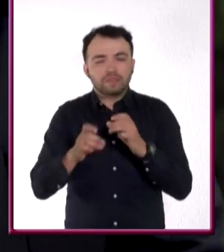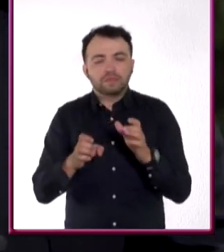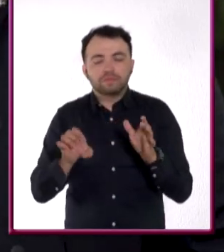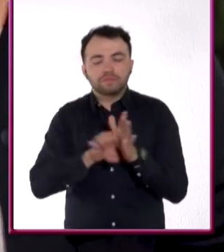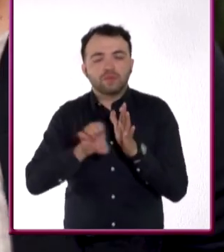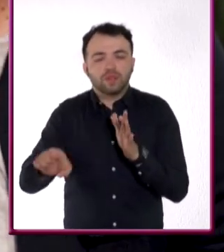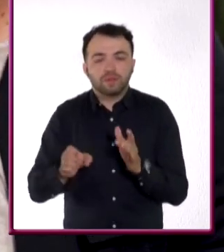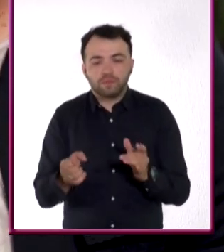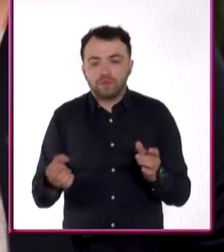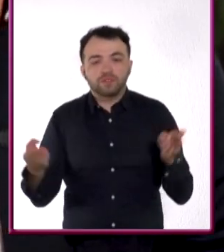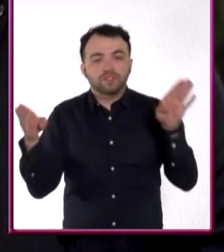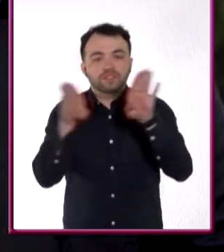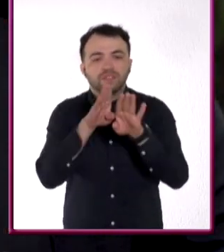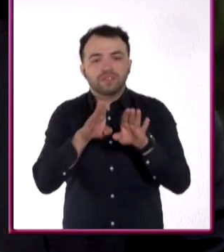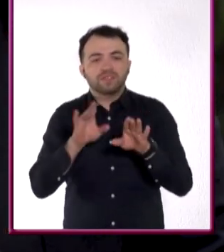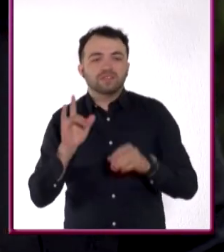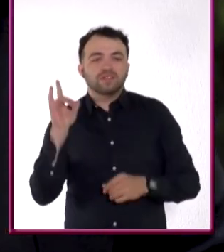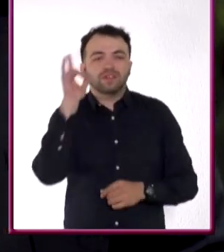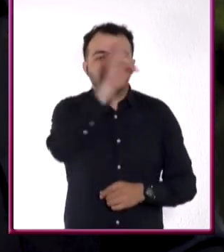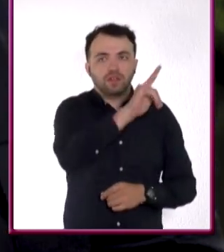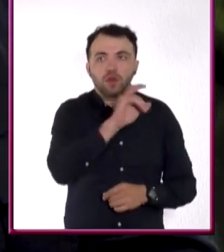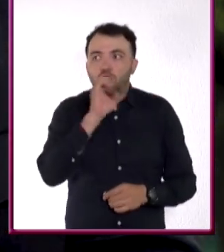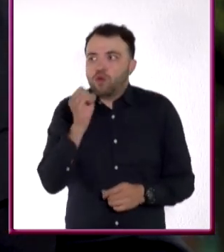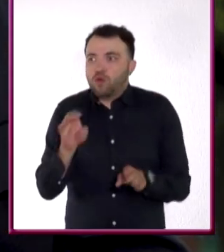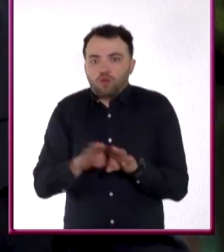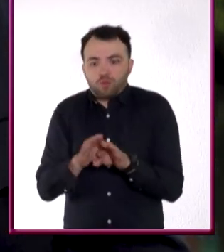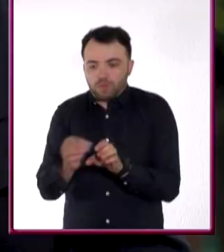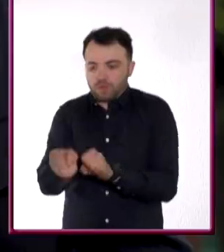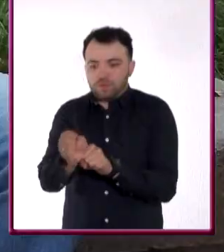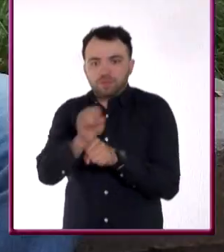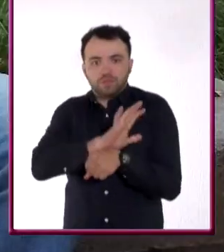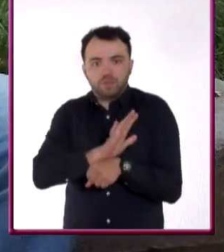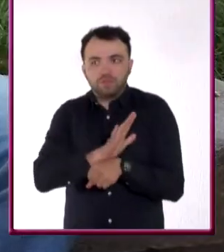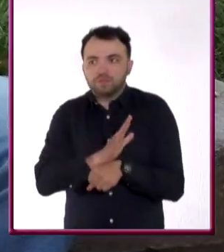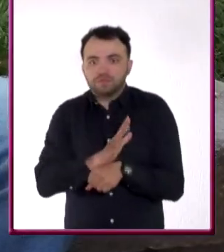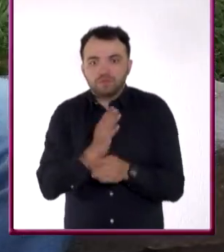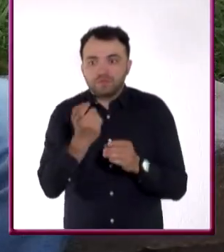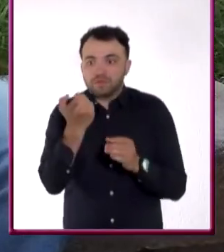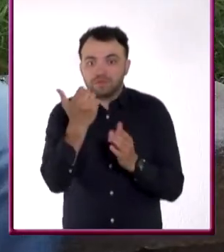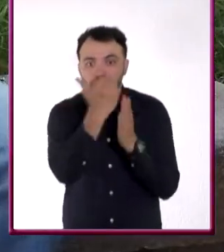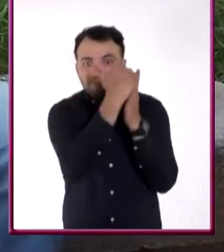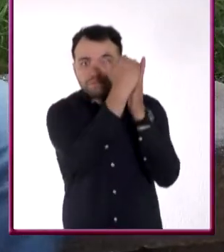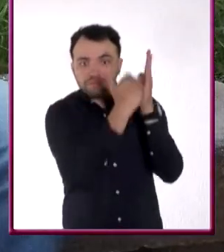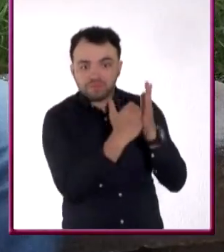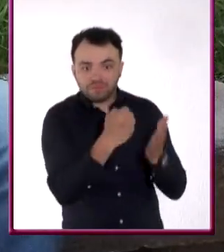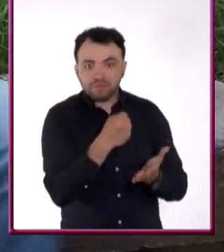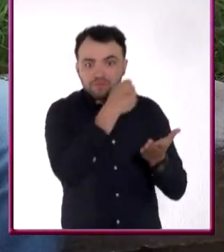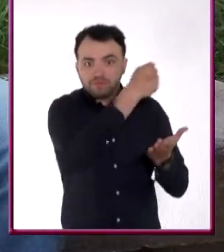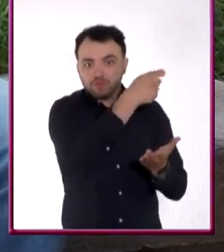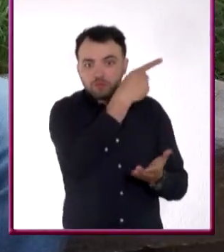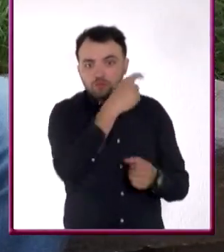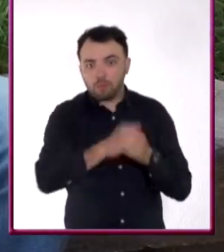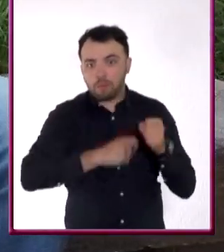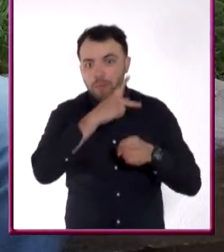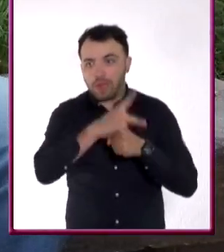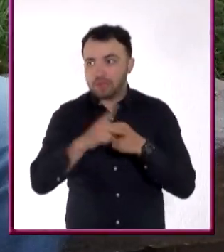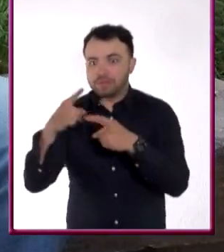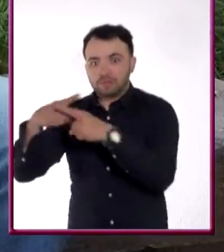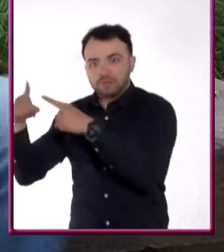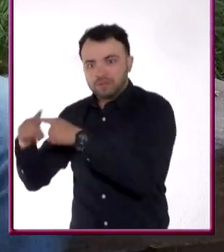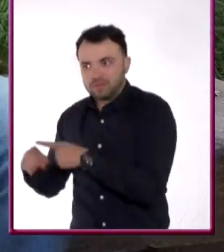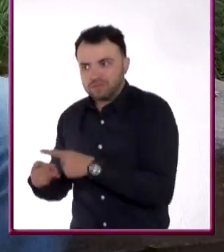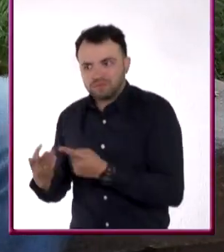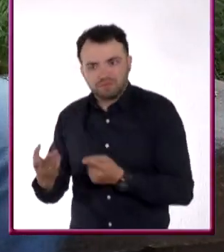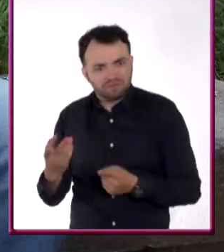aeropuertos y esas cosas. O justamente para ver cómo la pandemia afecta a la bolsa y los sistemas económicos. ¿En serio? Me parece difícil